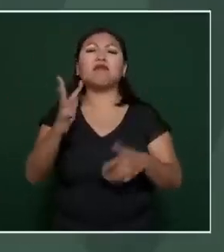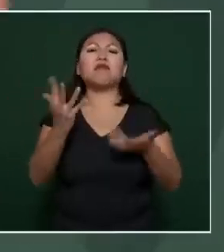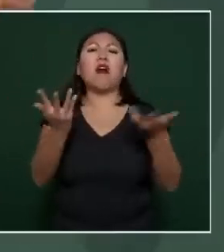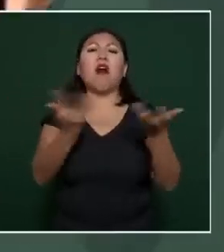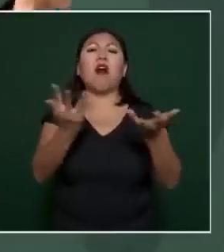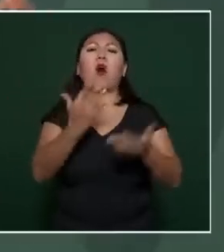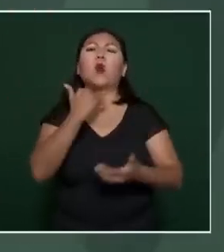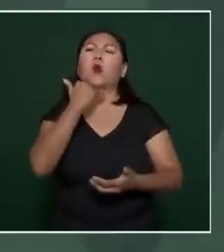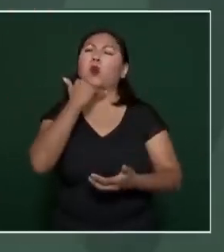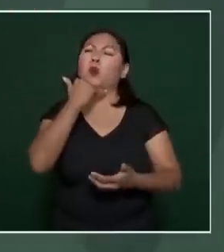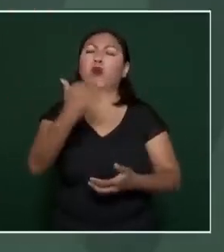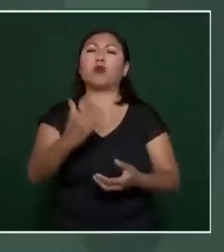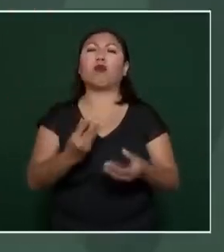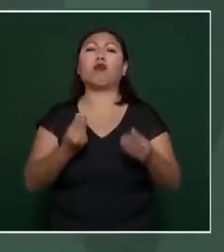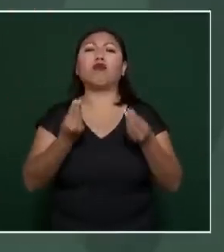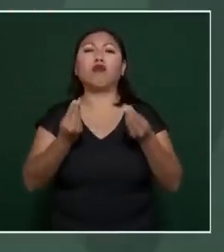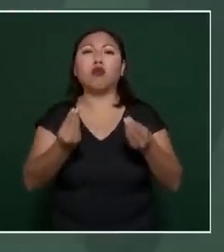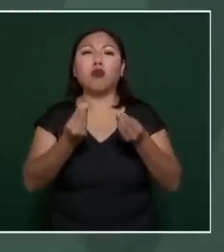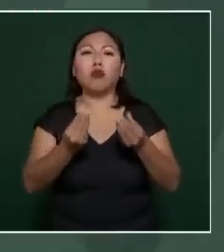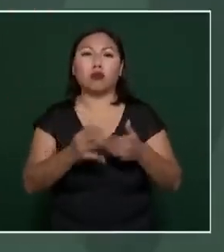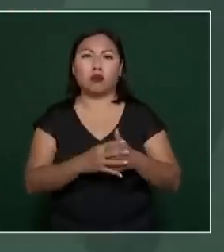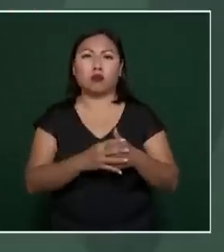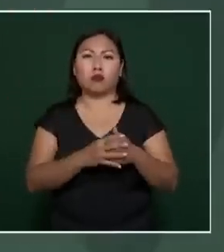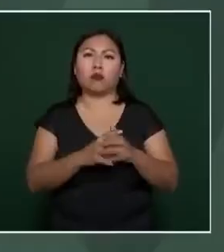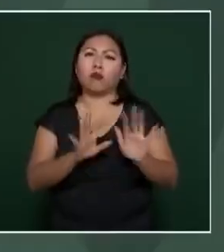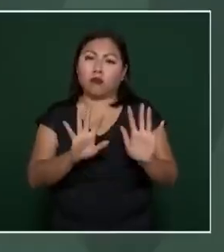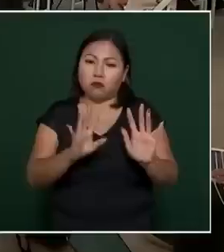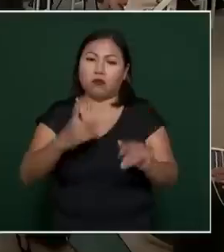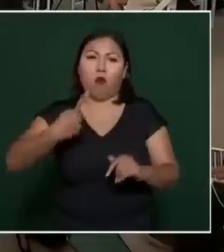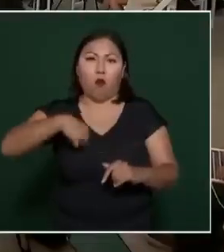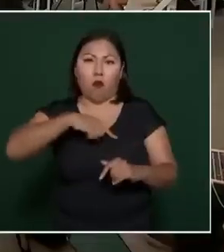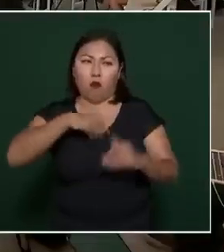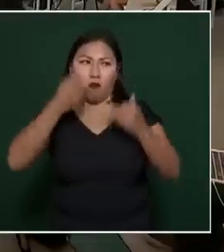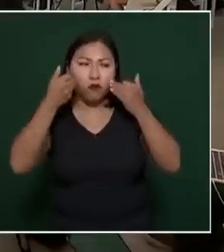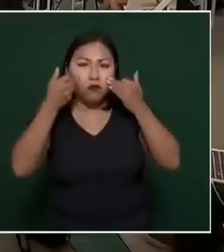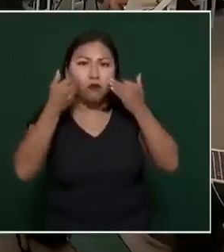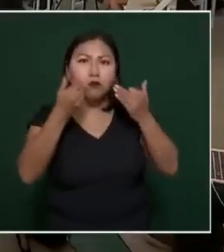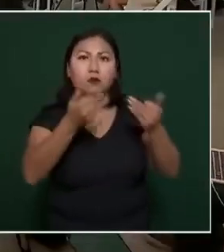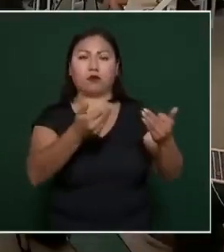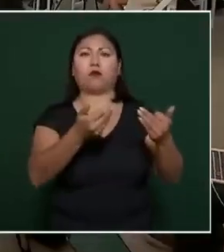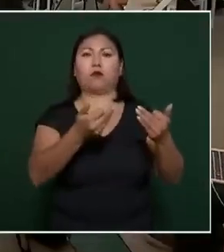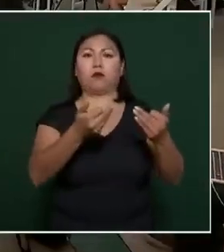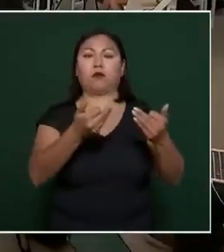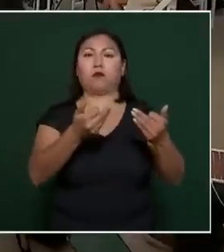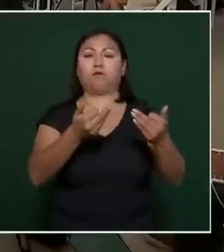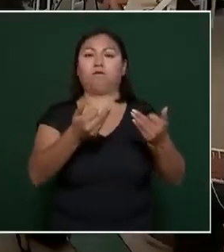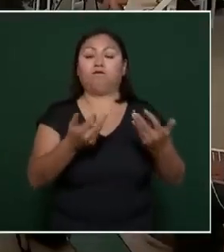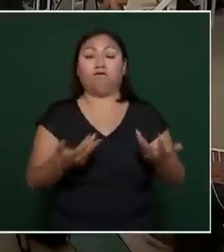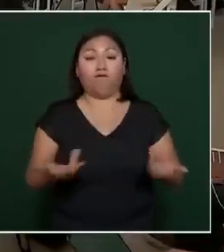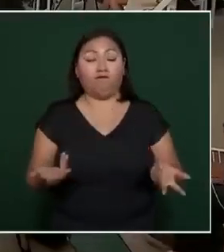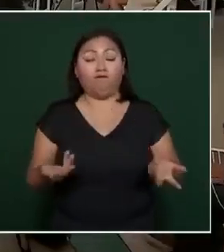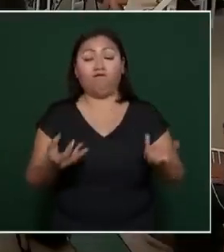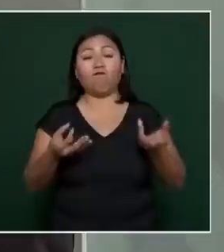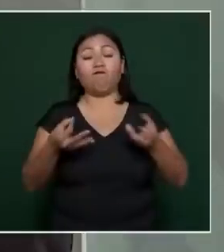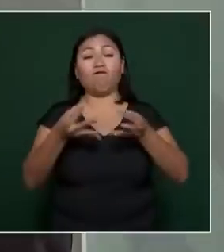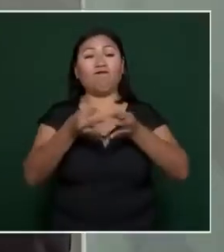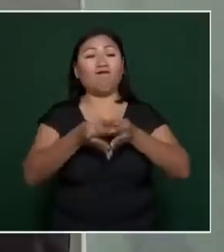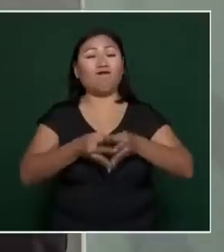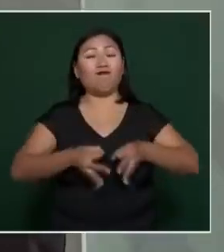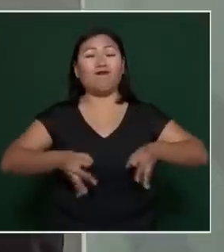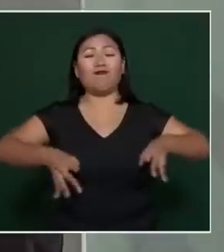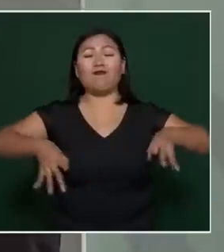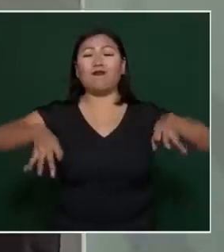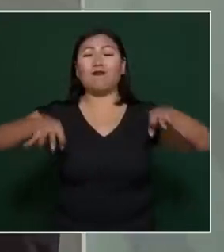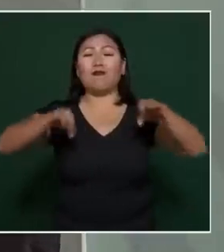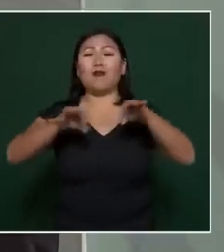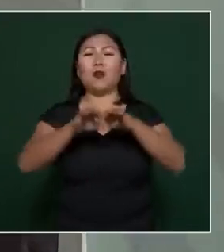Y eso es lo que están demostrando ahora. Por eso es muy importante que se lleve